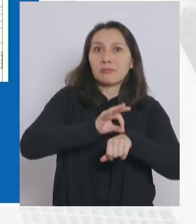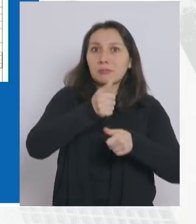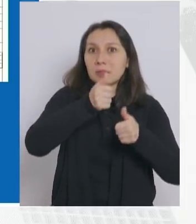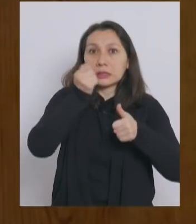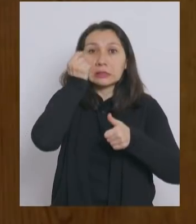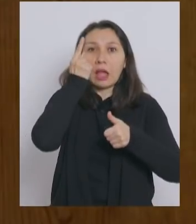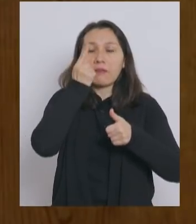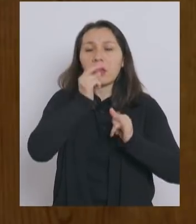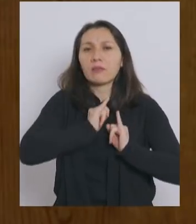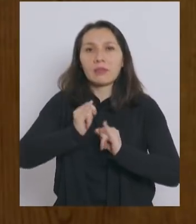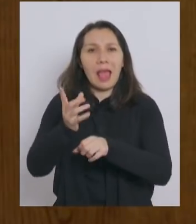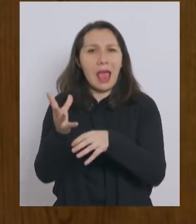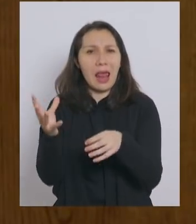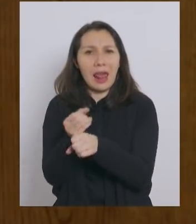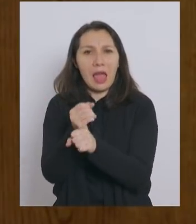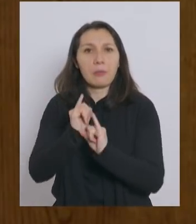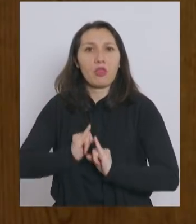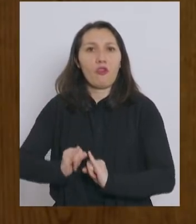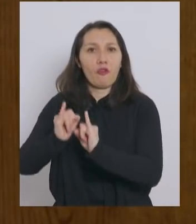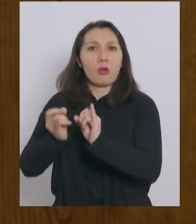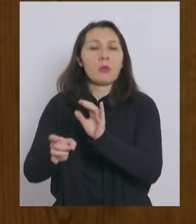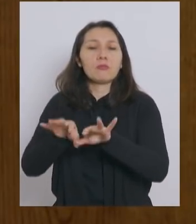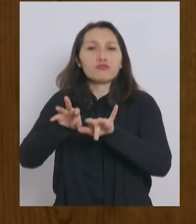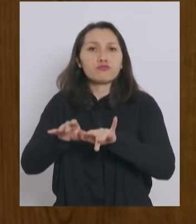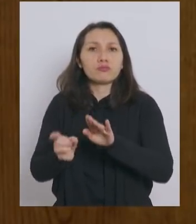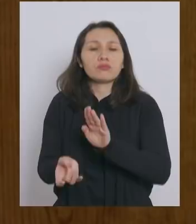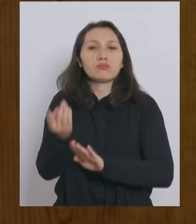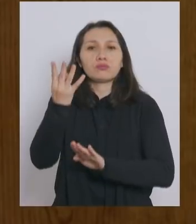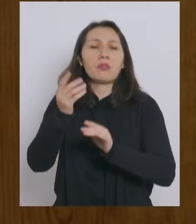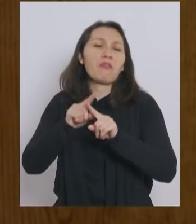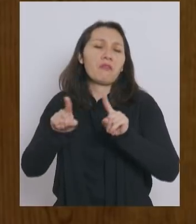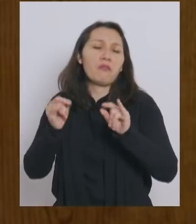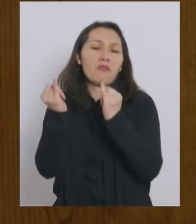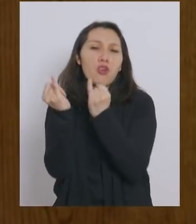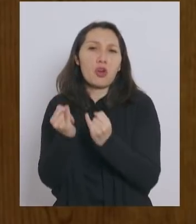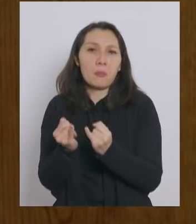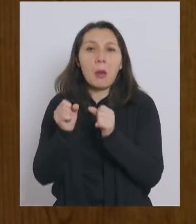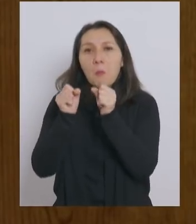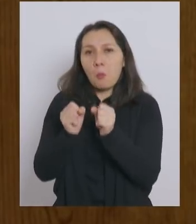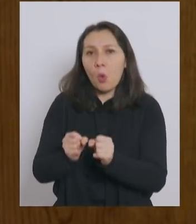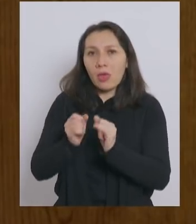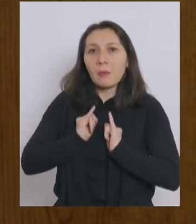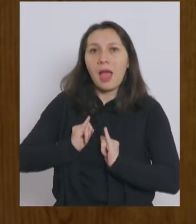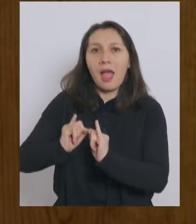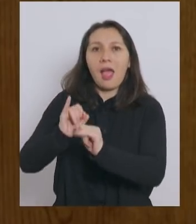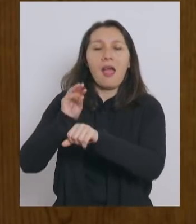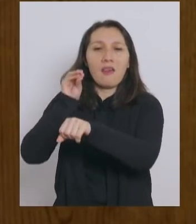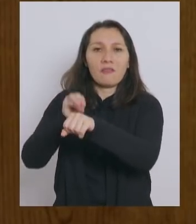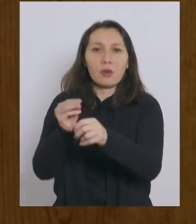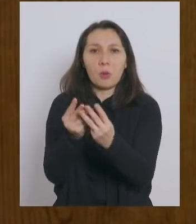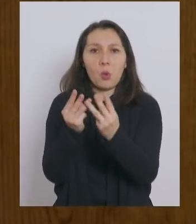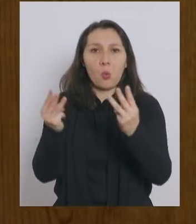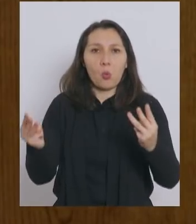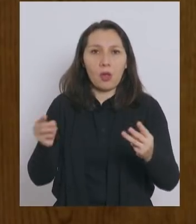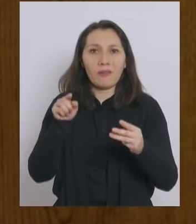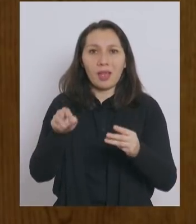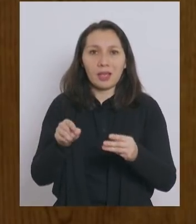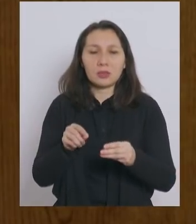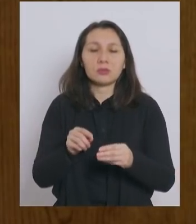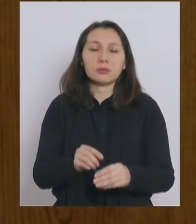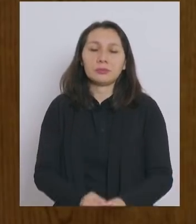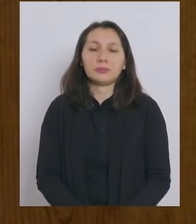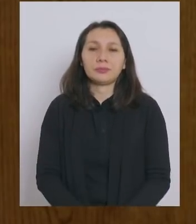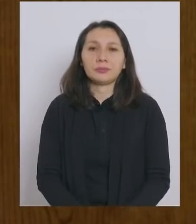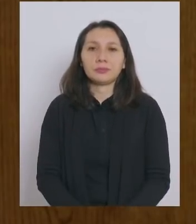tiempo posible, utilizando las diferentes vías o mecanismos que están disponibles en la página web para realizar esta actividad.